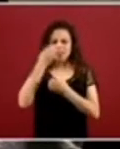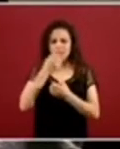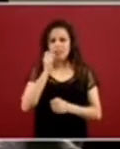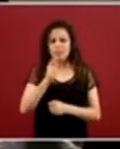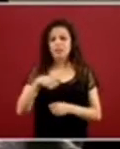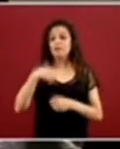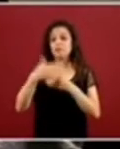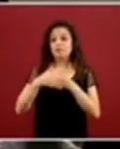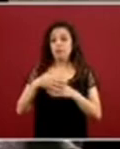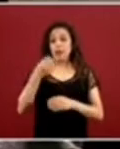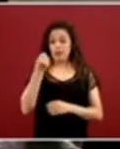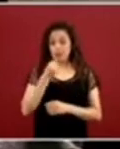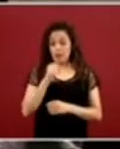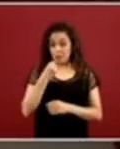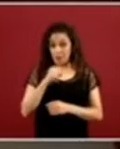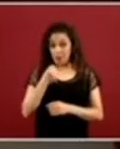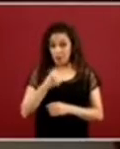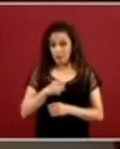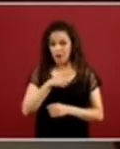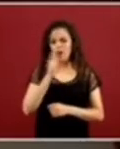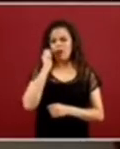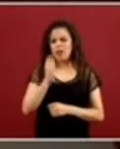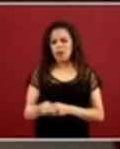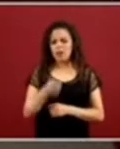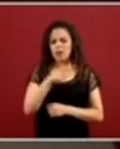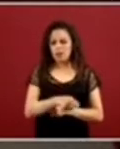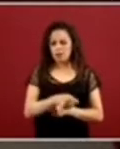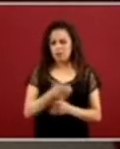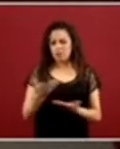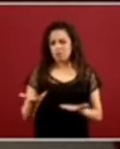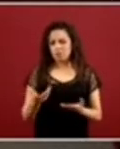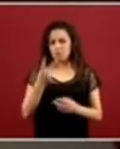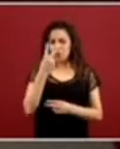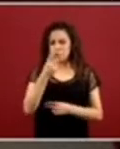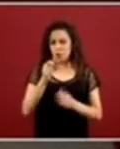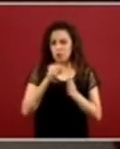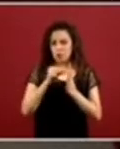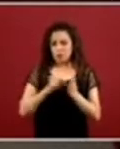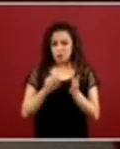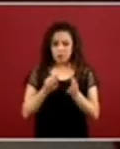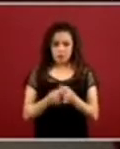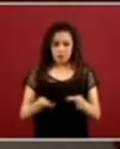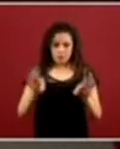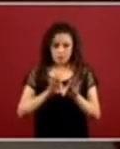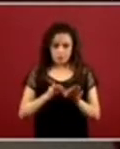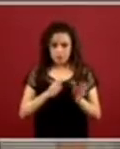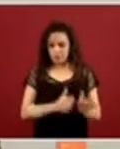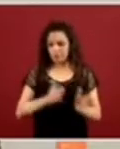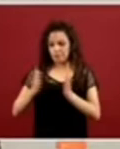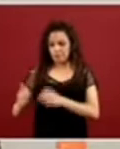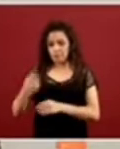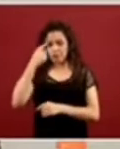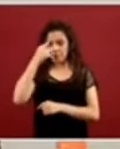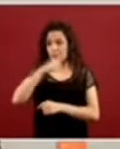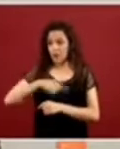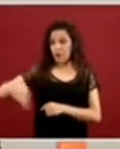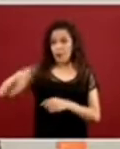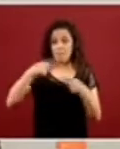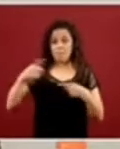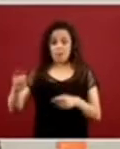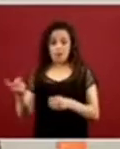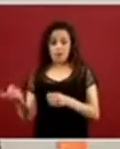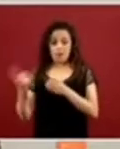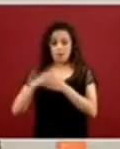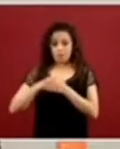septiembre y que tiene que ver con estos 2 puntos adicionales para aquellos que acudan a este reclutamiento. Y tiene que ver con una